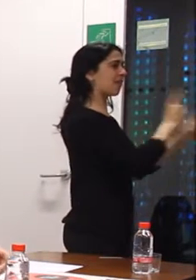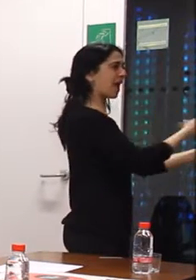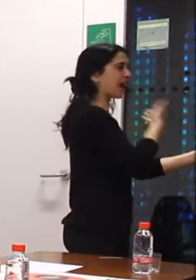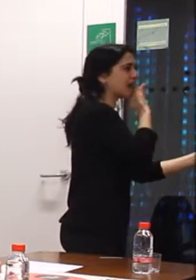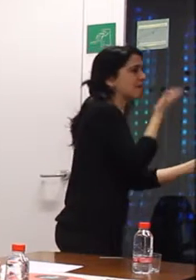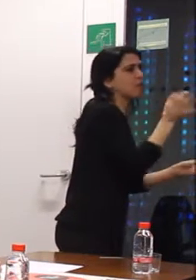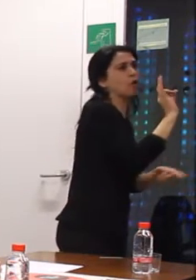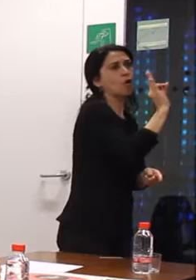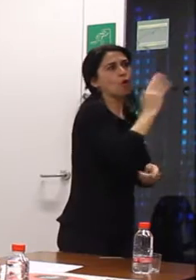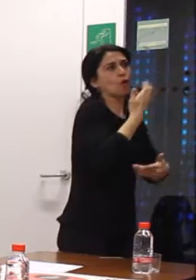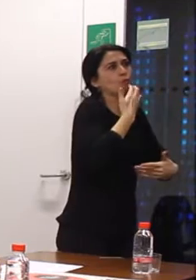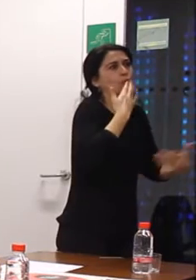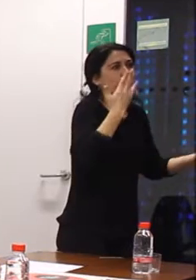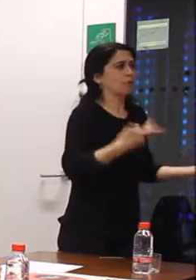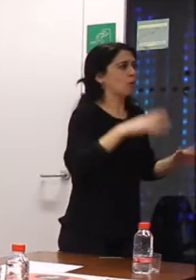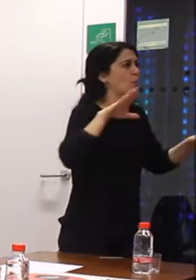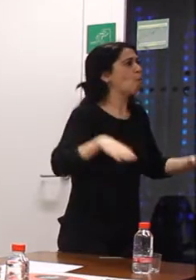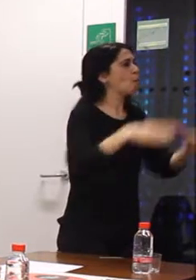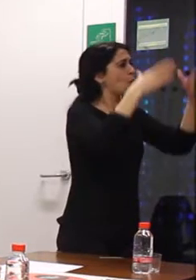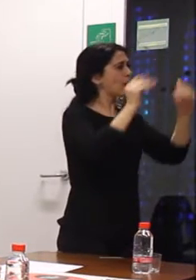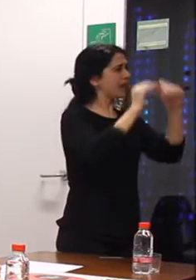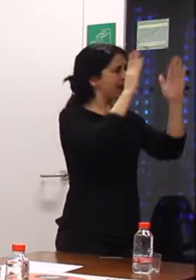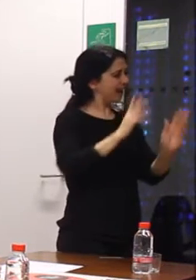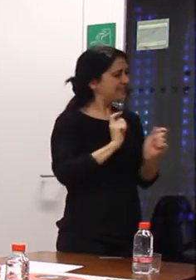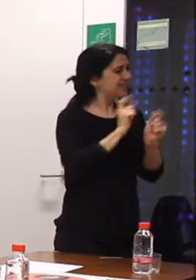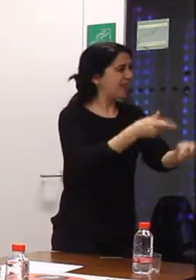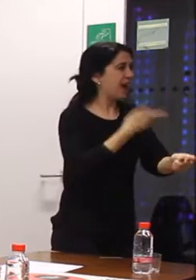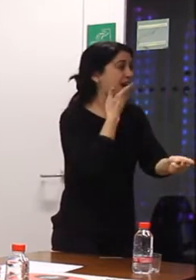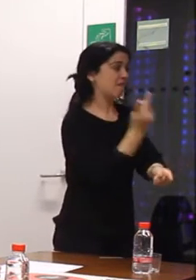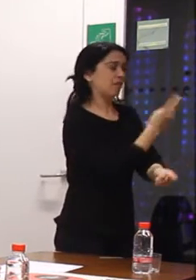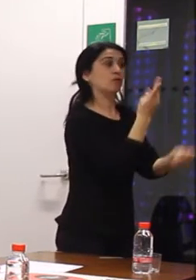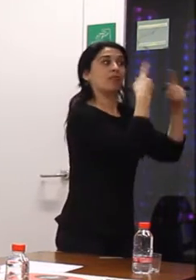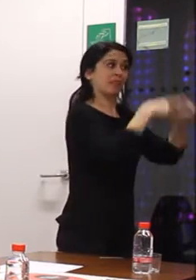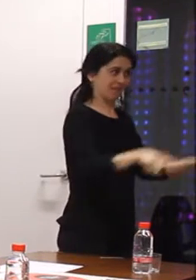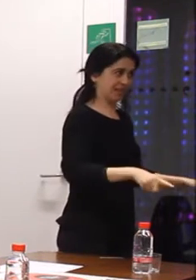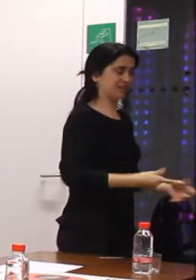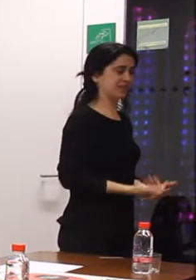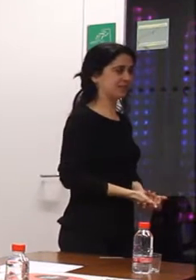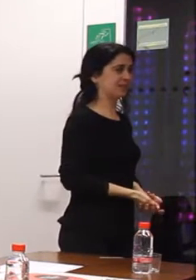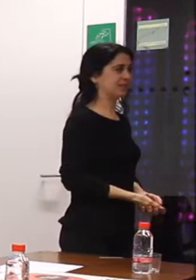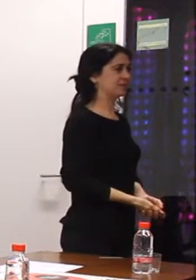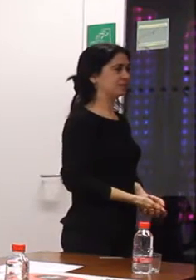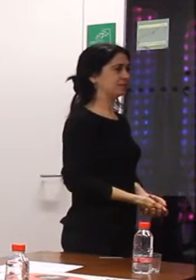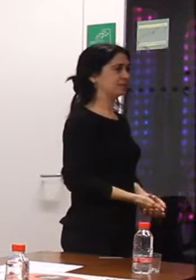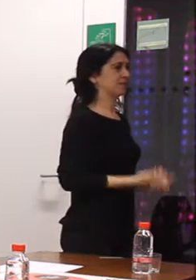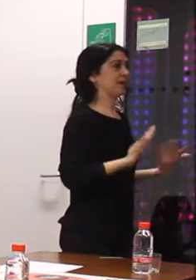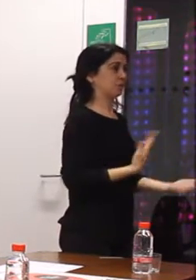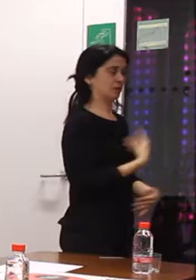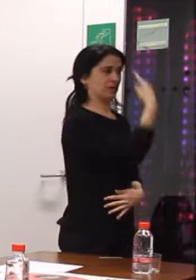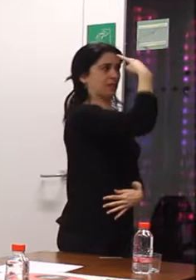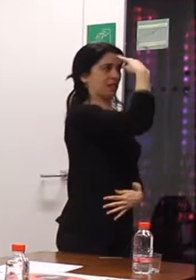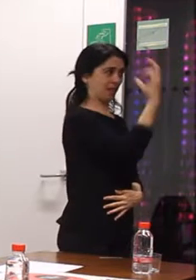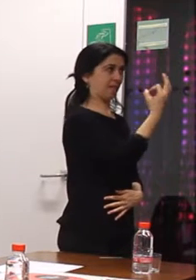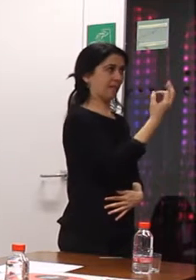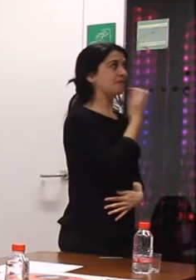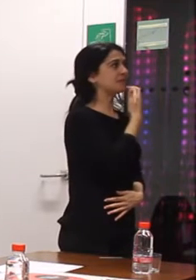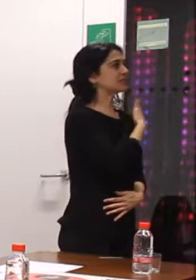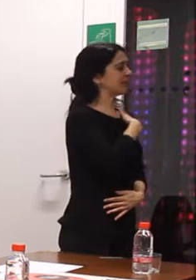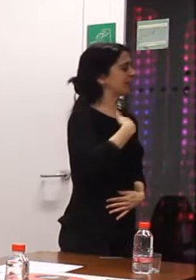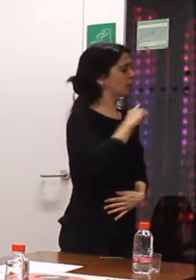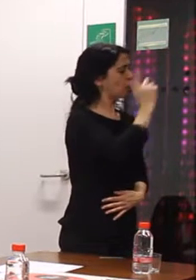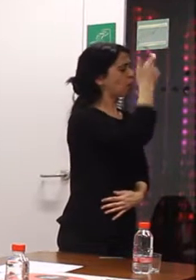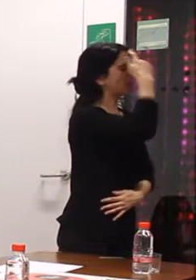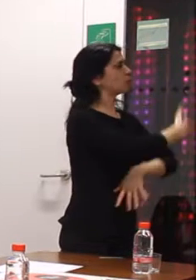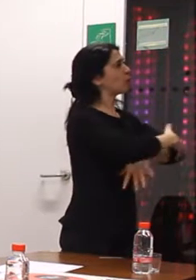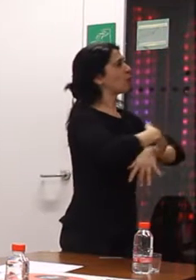que tenerlo que hacer en Morella, por ejemplo, ¿no? Por tanto, sí que hay que tener en cuenta en la hora de definir el concepto de